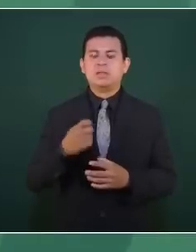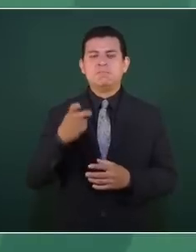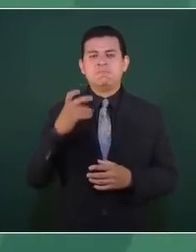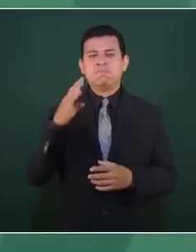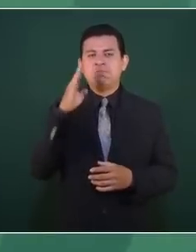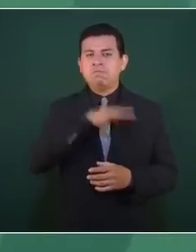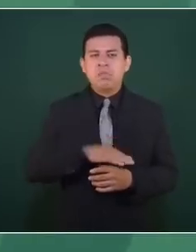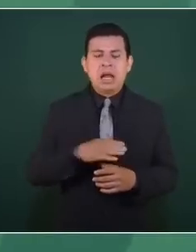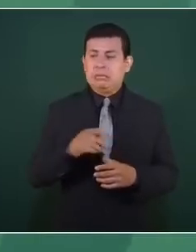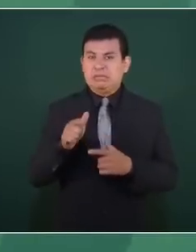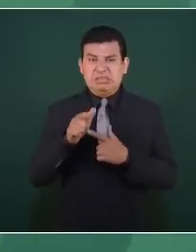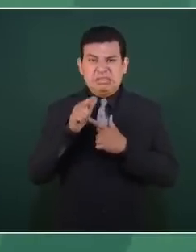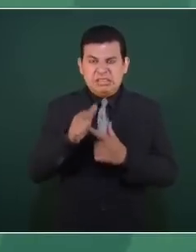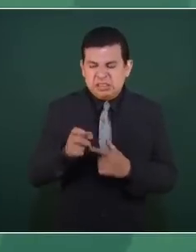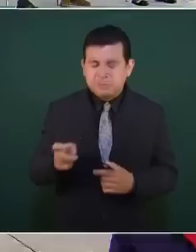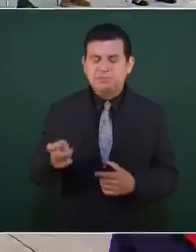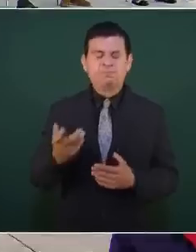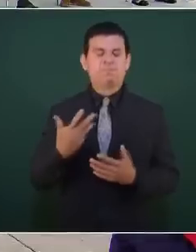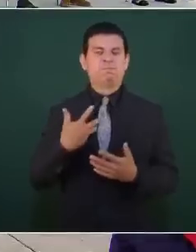esas malas